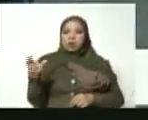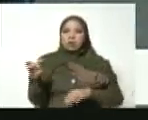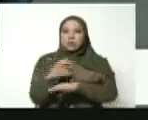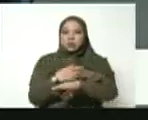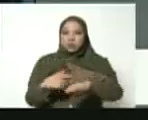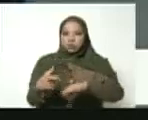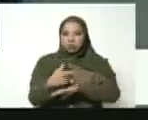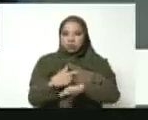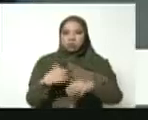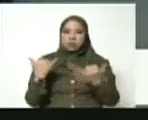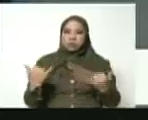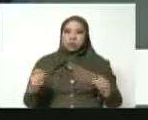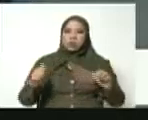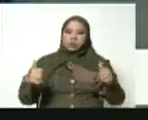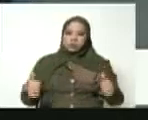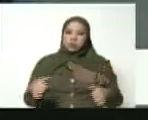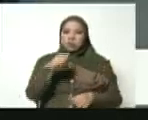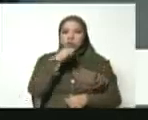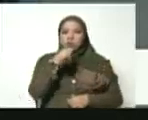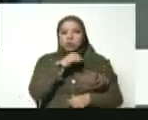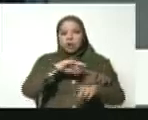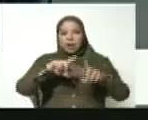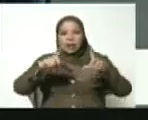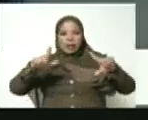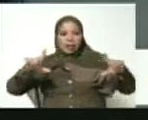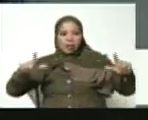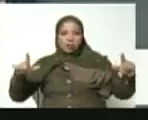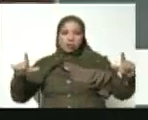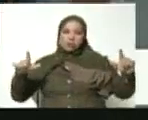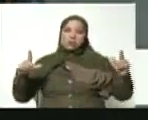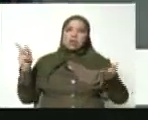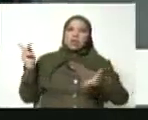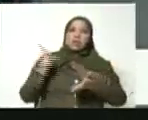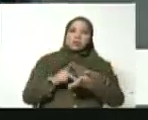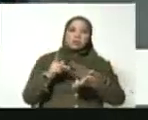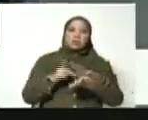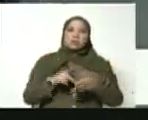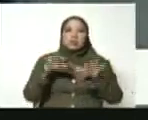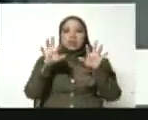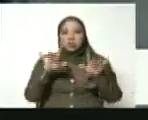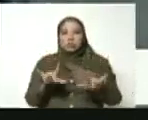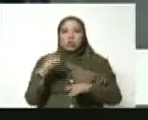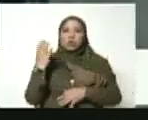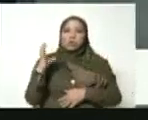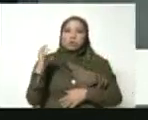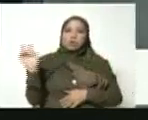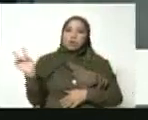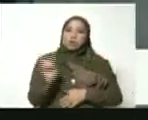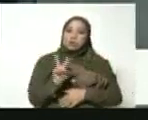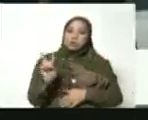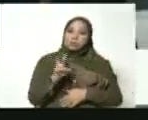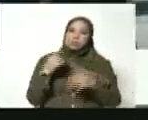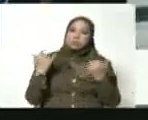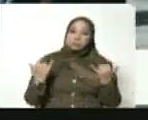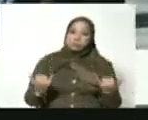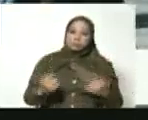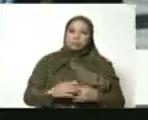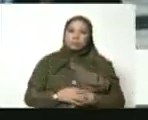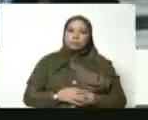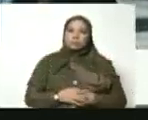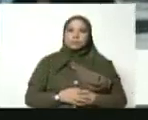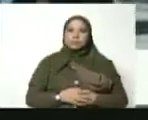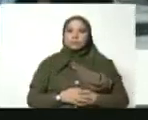Freddy Bernal acaba de lanzar una Bienal de Literatura donde participan escritores colombianos y escritores venezolanos. Ya hay un